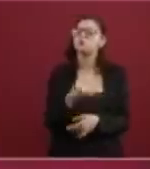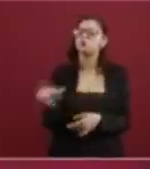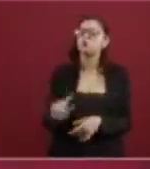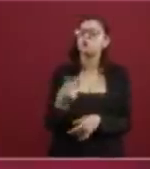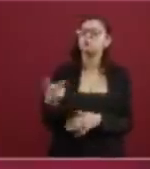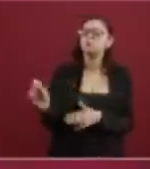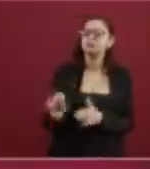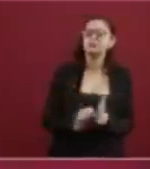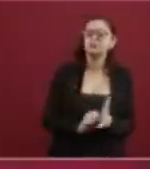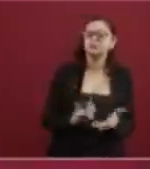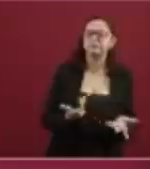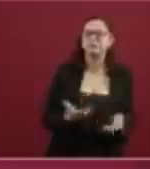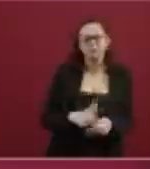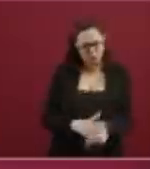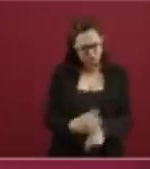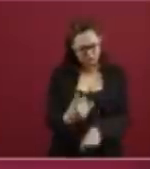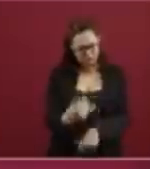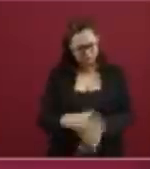Mire,